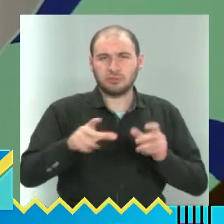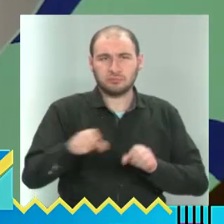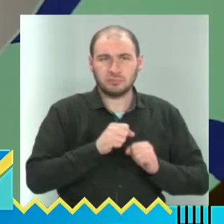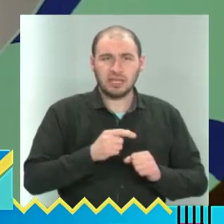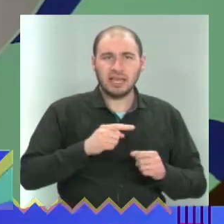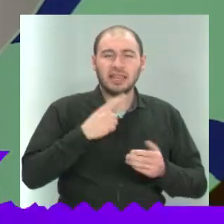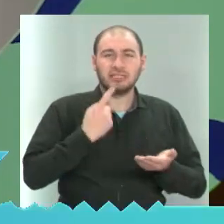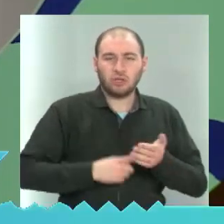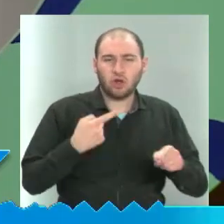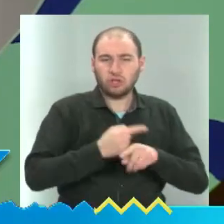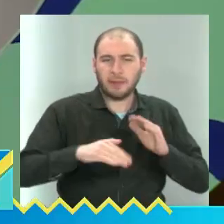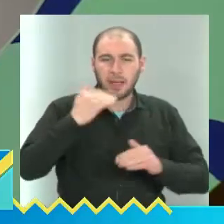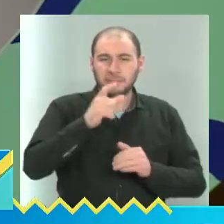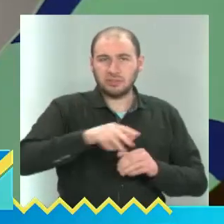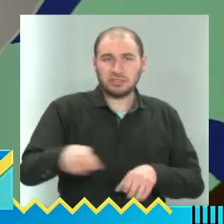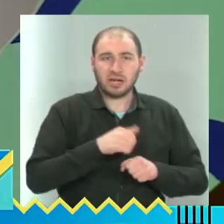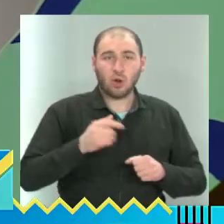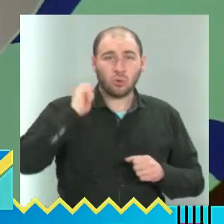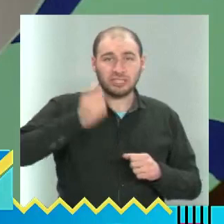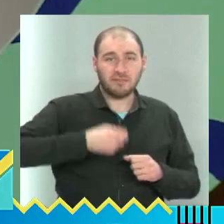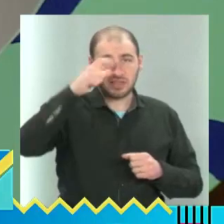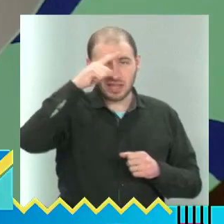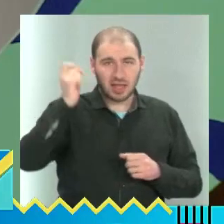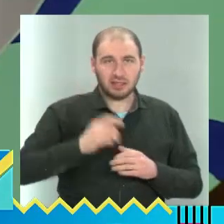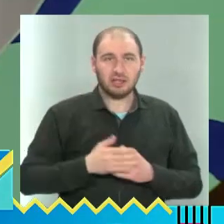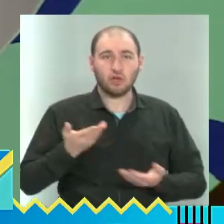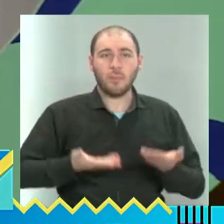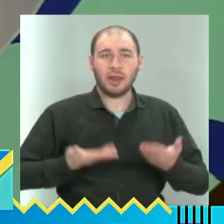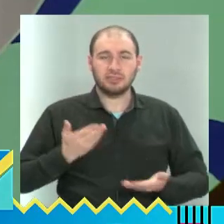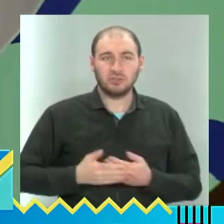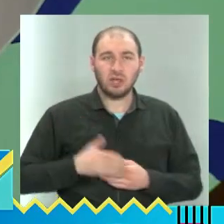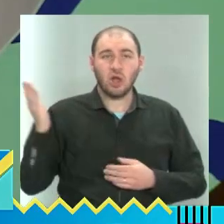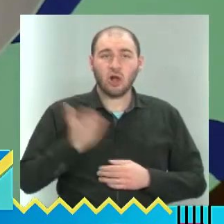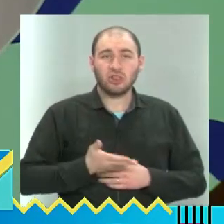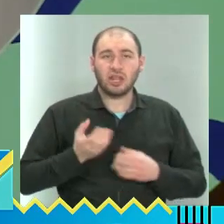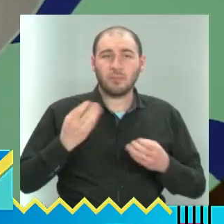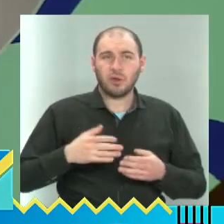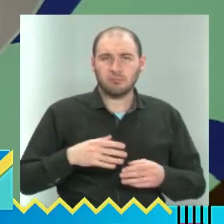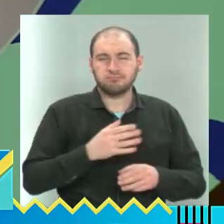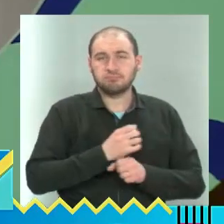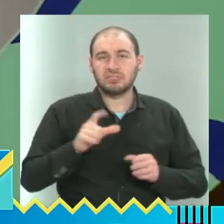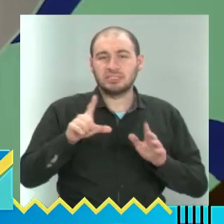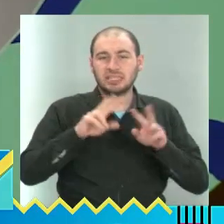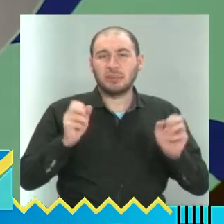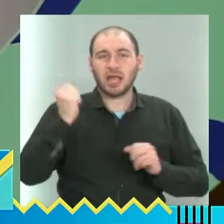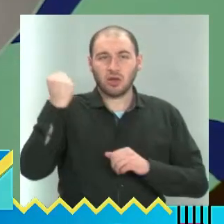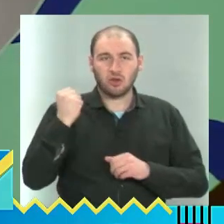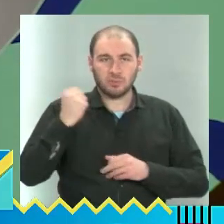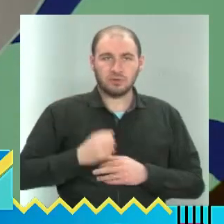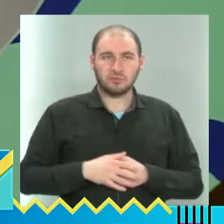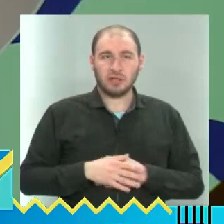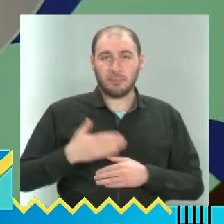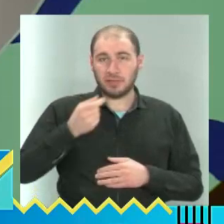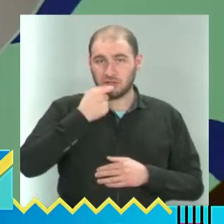más sentencias condenatorias por trata de personas en la justicia federal que condenas por criminalidad económica